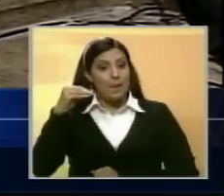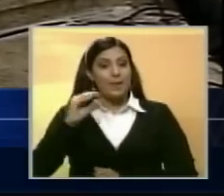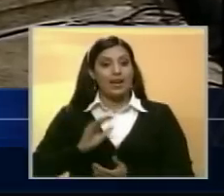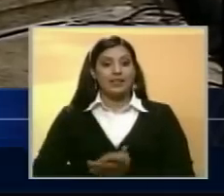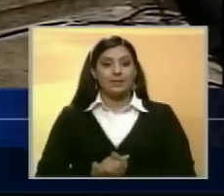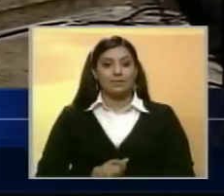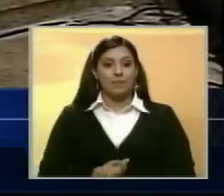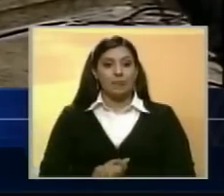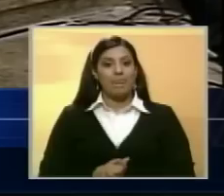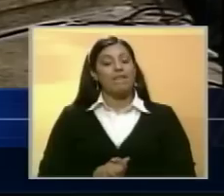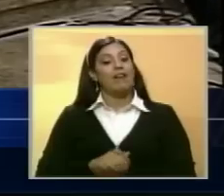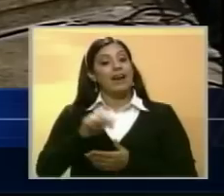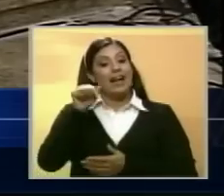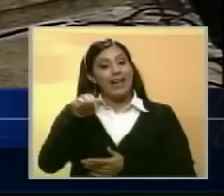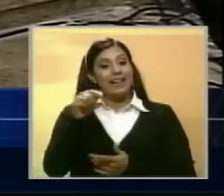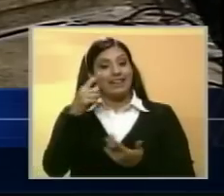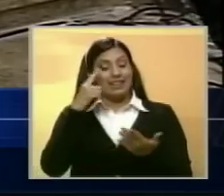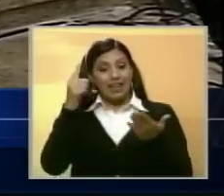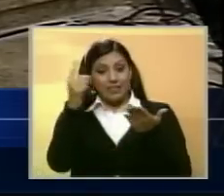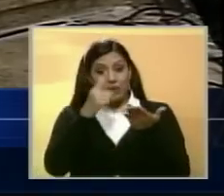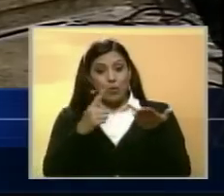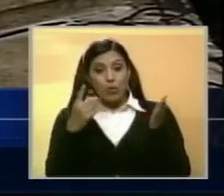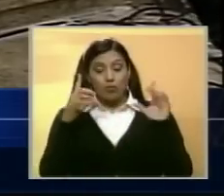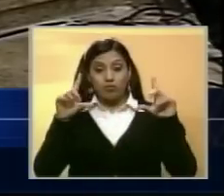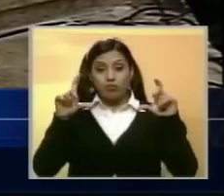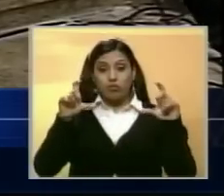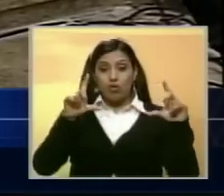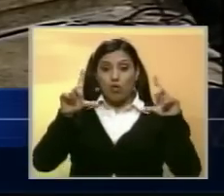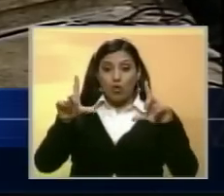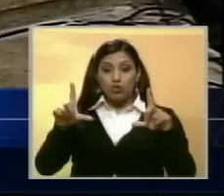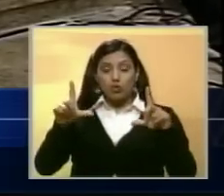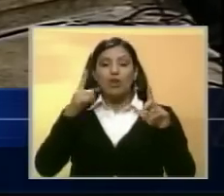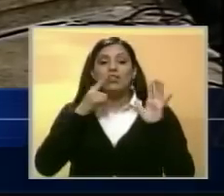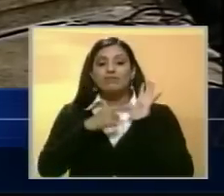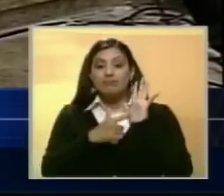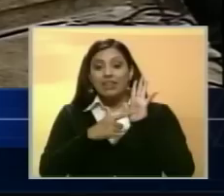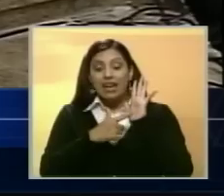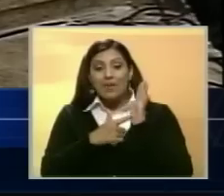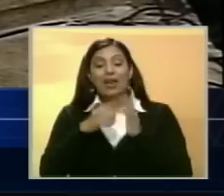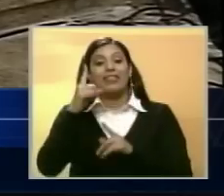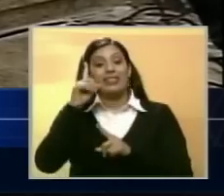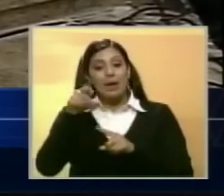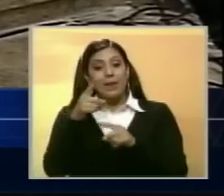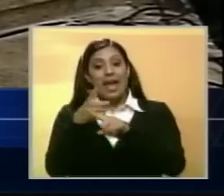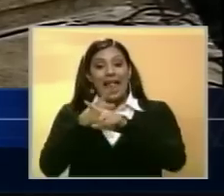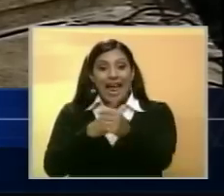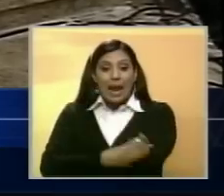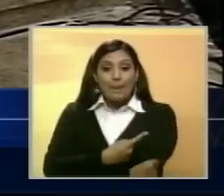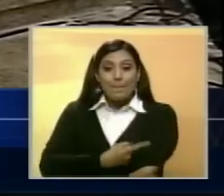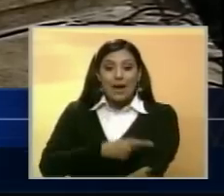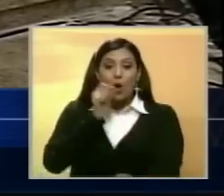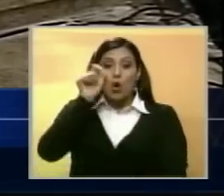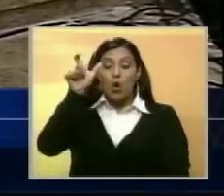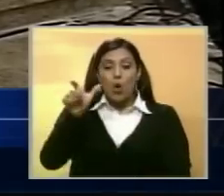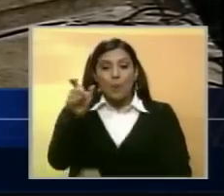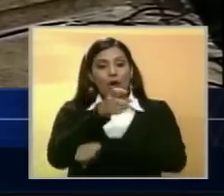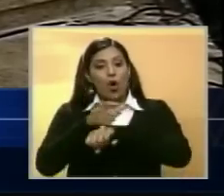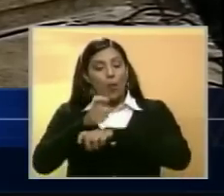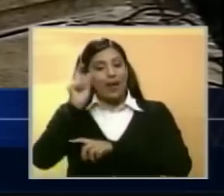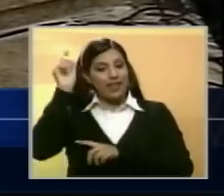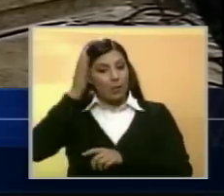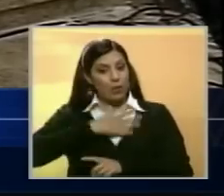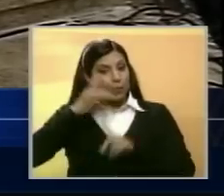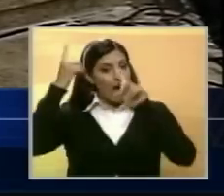eso, en esta gráfica podemos demostrar que al hermano del gobernador, Liborio